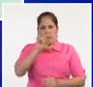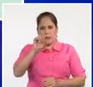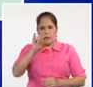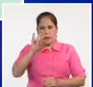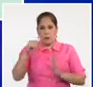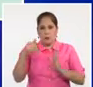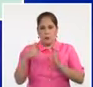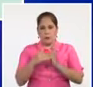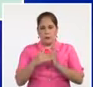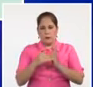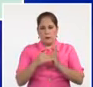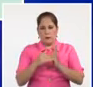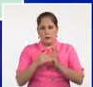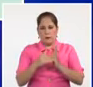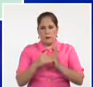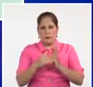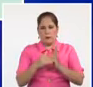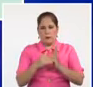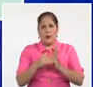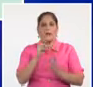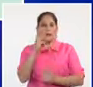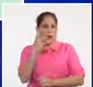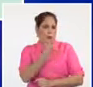1.169.000 sus tres dosis,